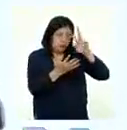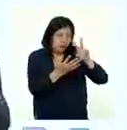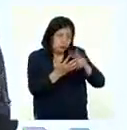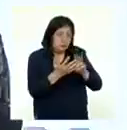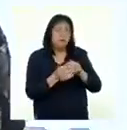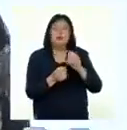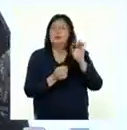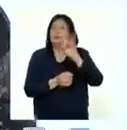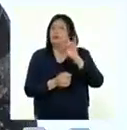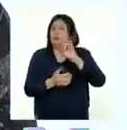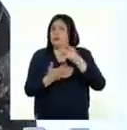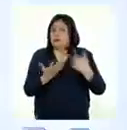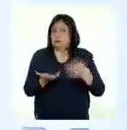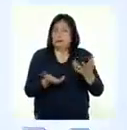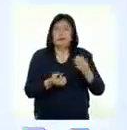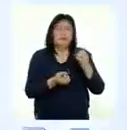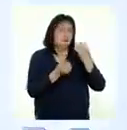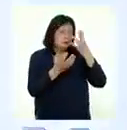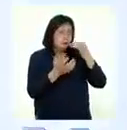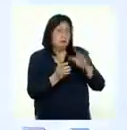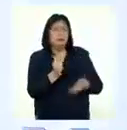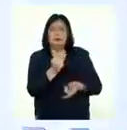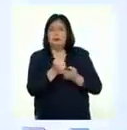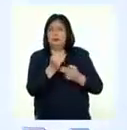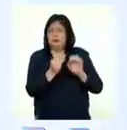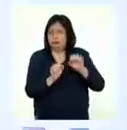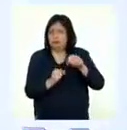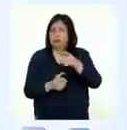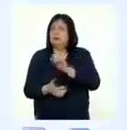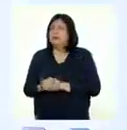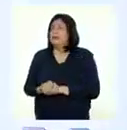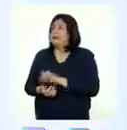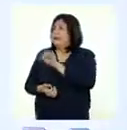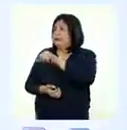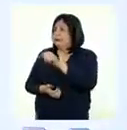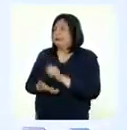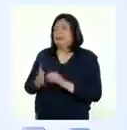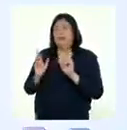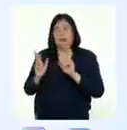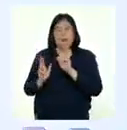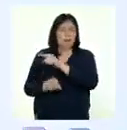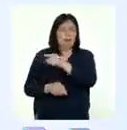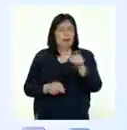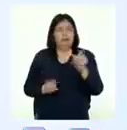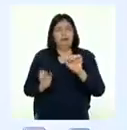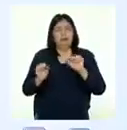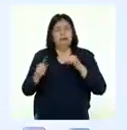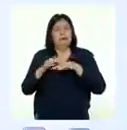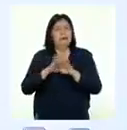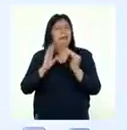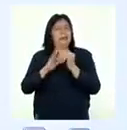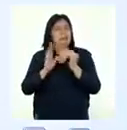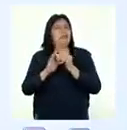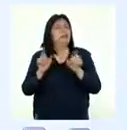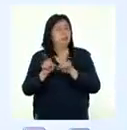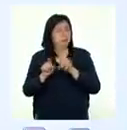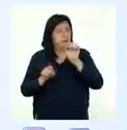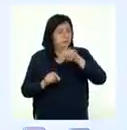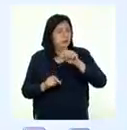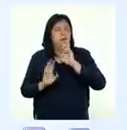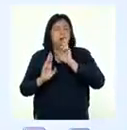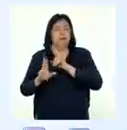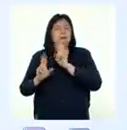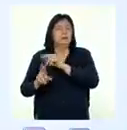informados usando fuentes confiables. Así es, Patricia. Espero que todos ustedes en casa también